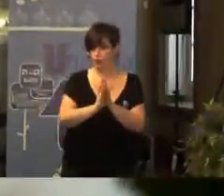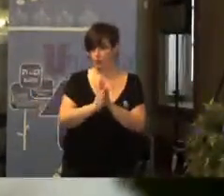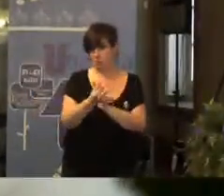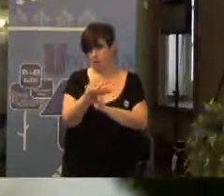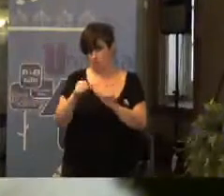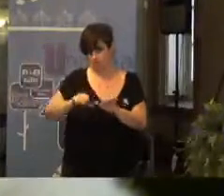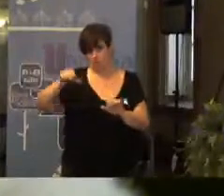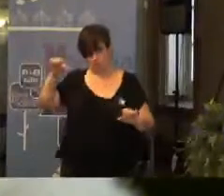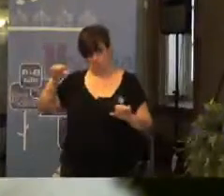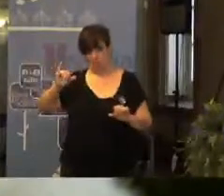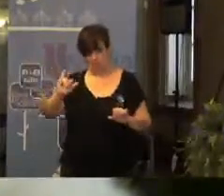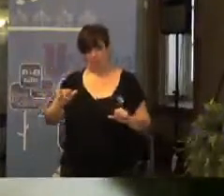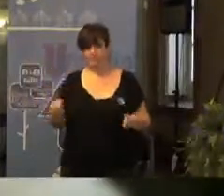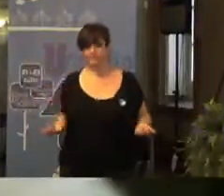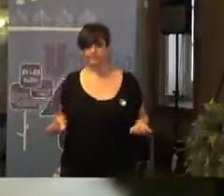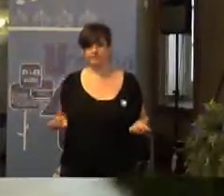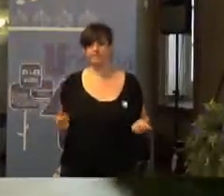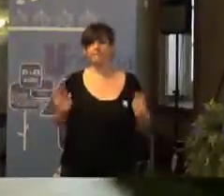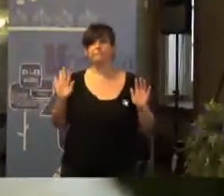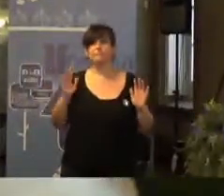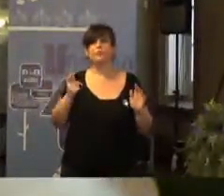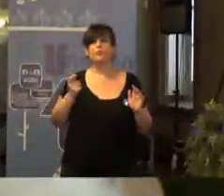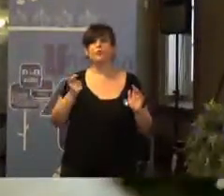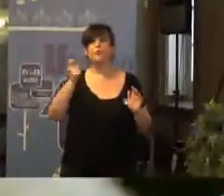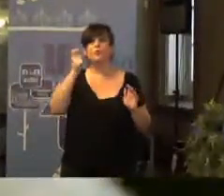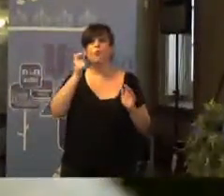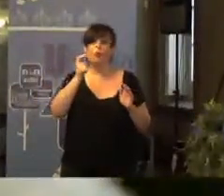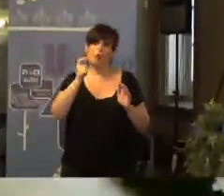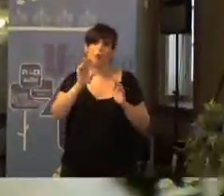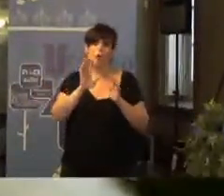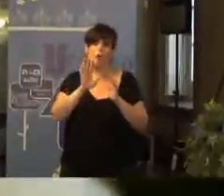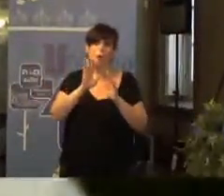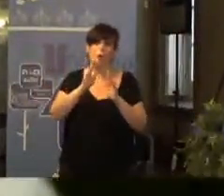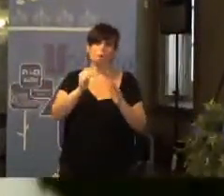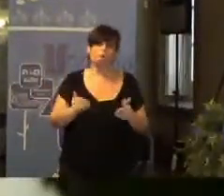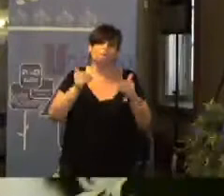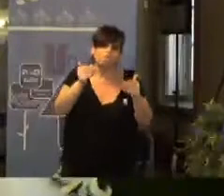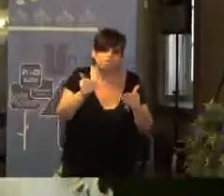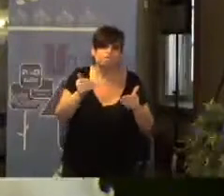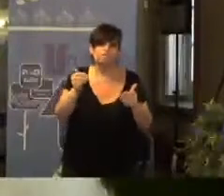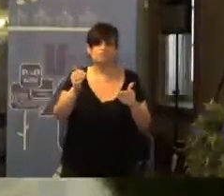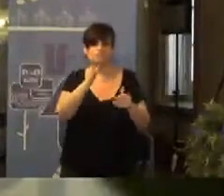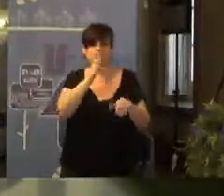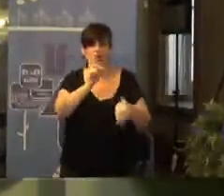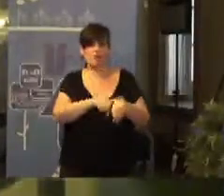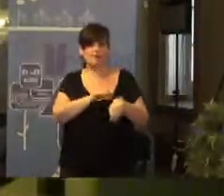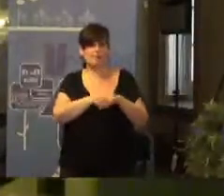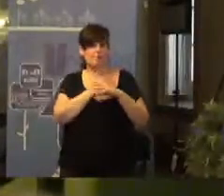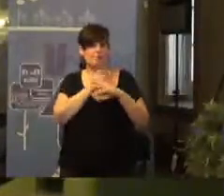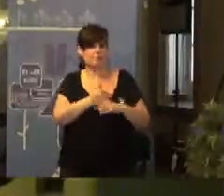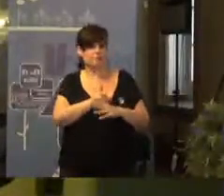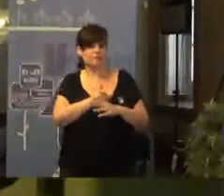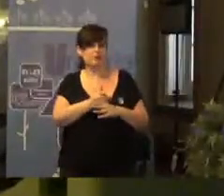rexeitar. Pero ao mellor eu vou un pouco máis adiante, pois porque teño máis tempo para ler, ou para participar en tertulias. Me parece